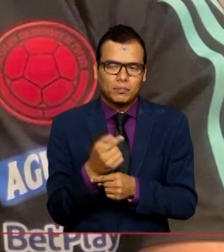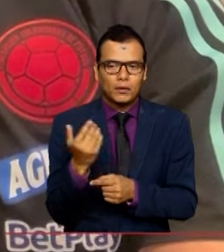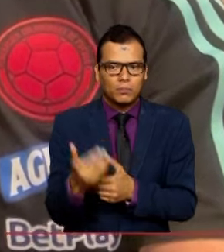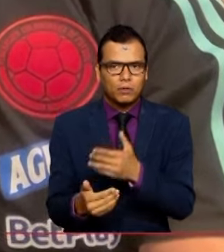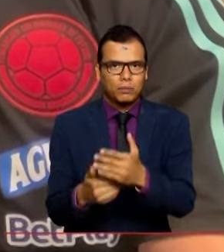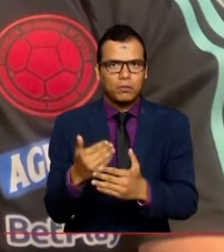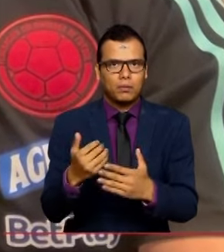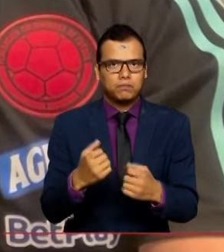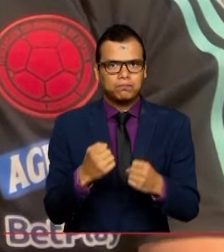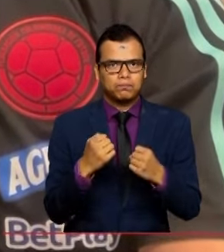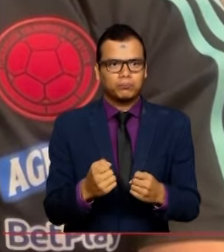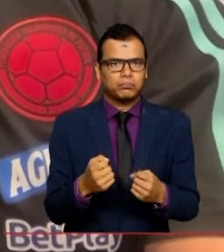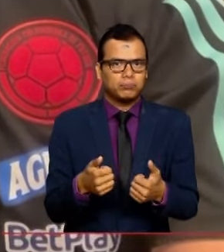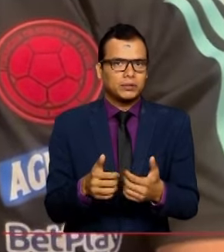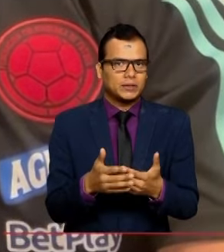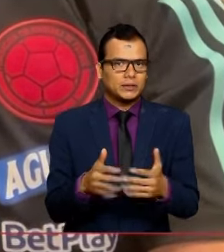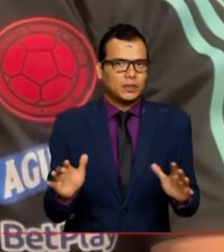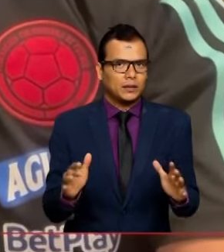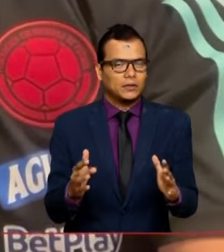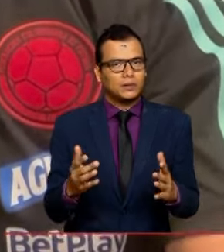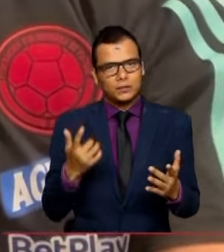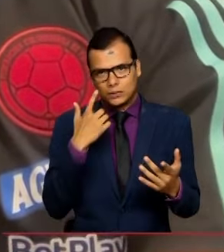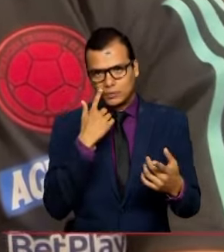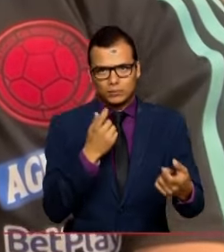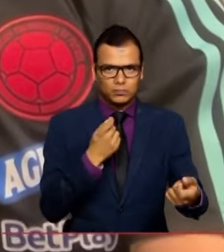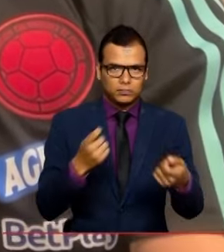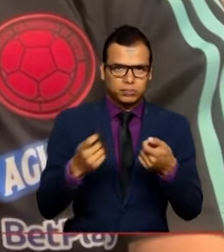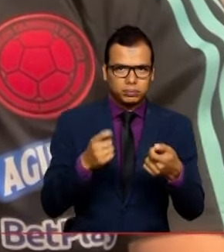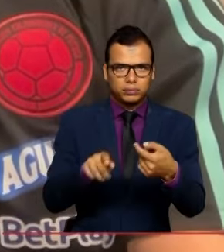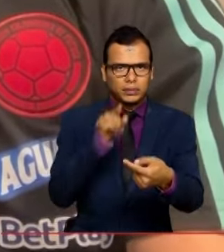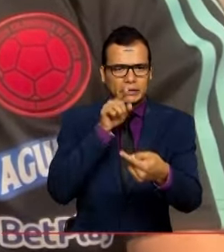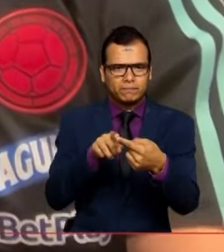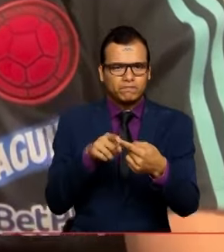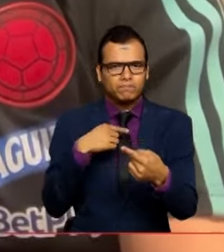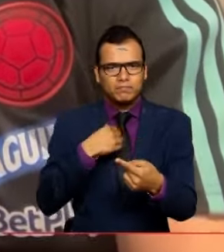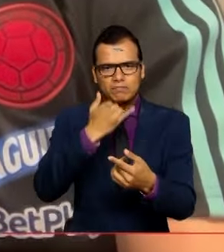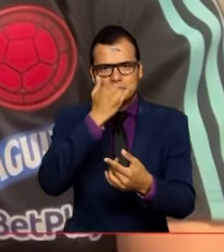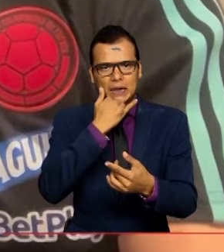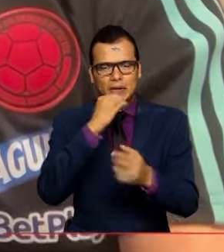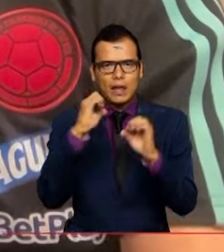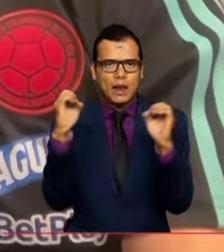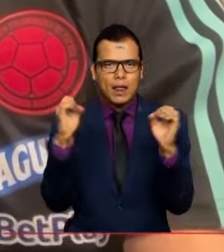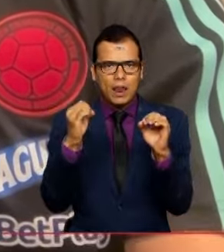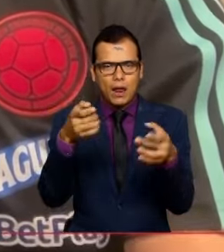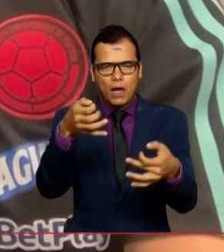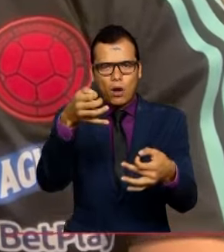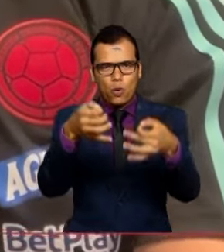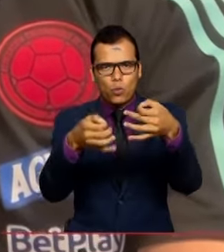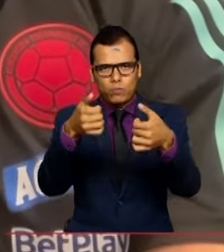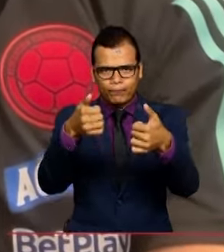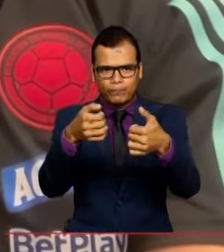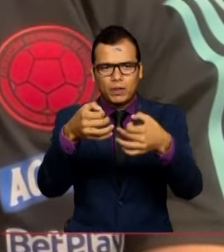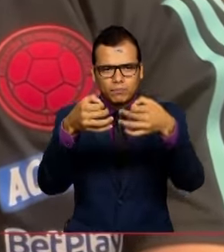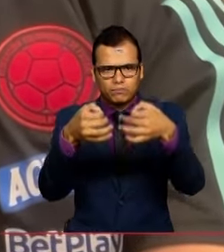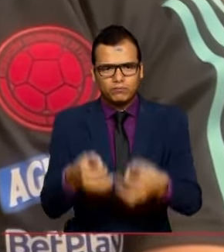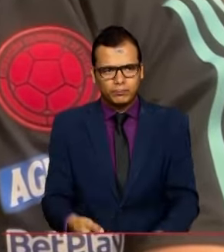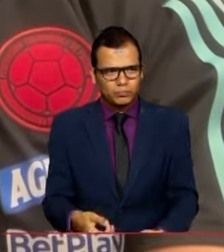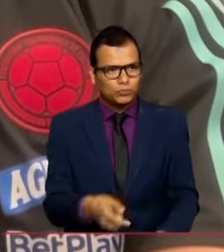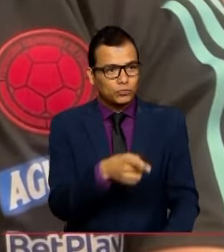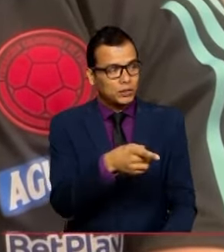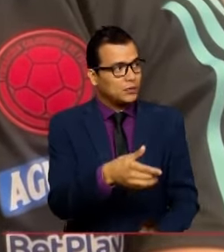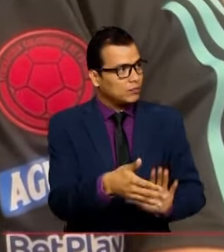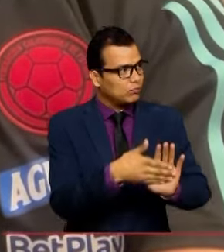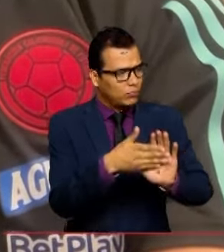caso hilándolo muy finito para, no cometer errores y para ser justos en, todo sentido. Demostraste